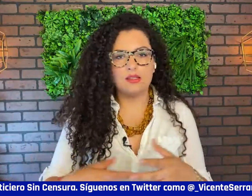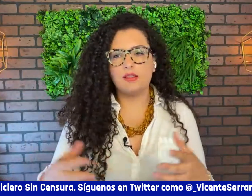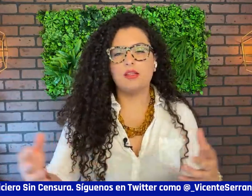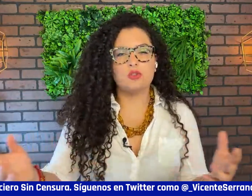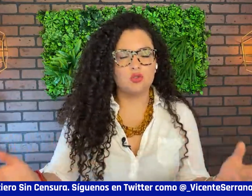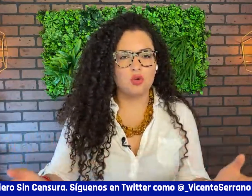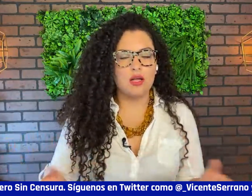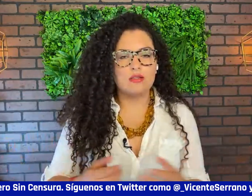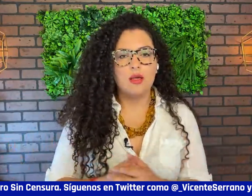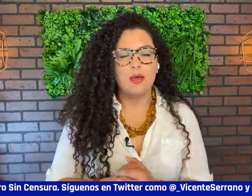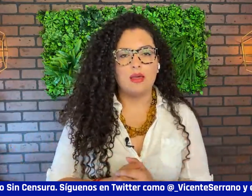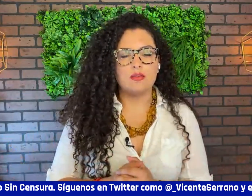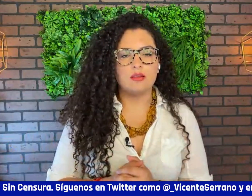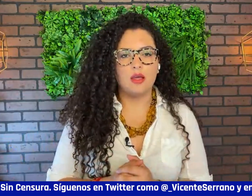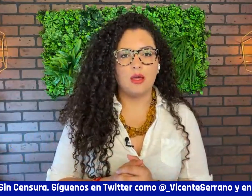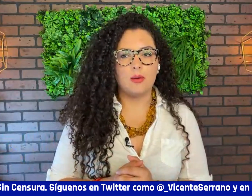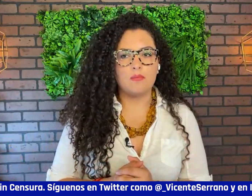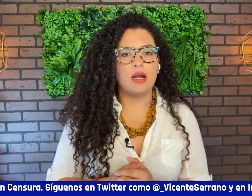aquí en distintas zonas